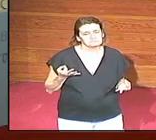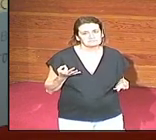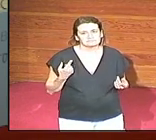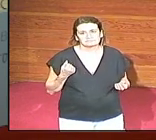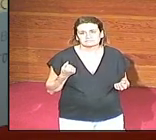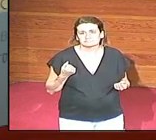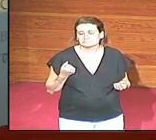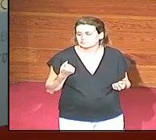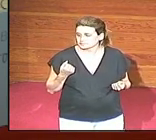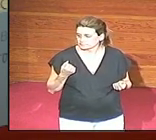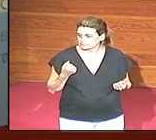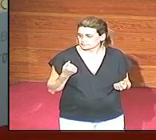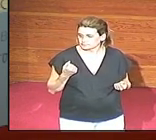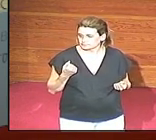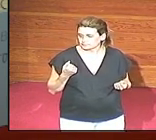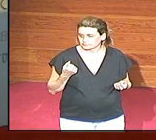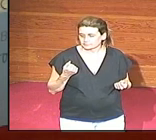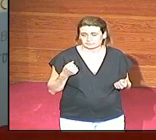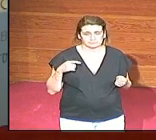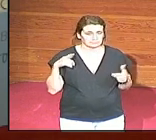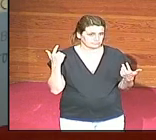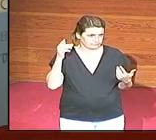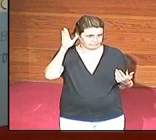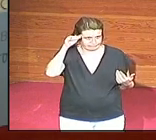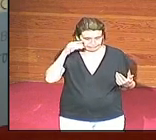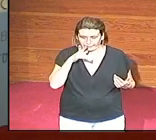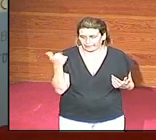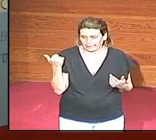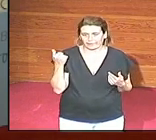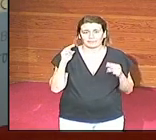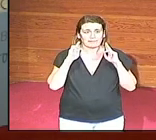Esto es más macarras ocupando el Parlamento.